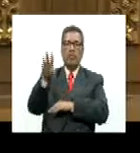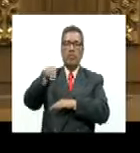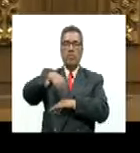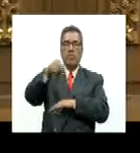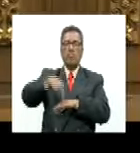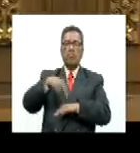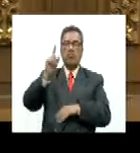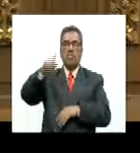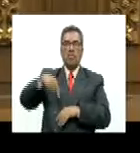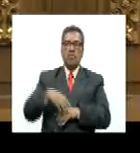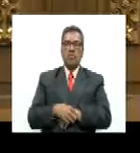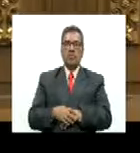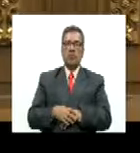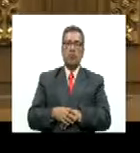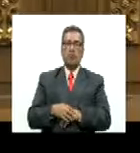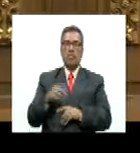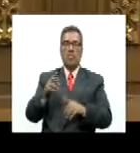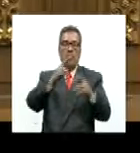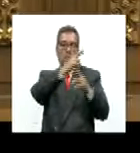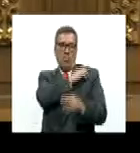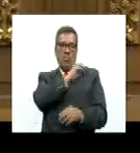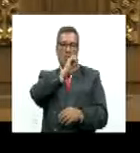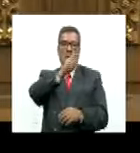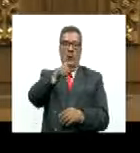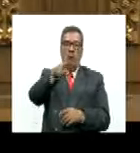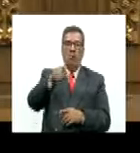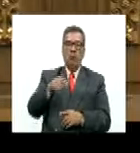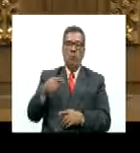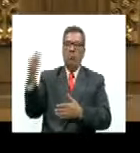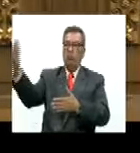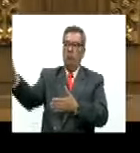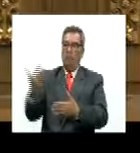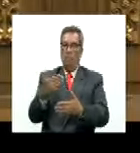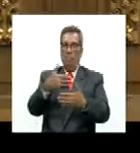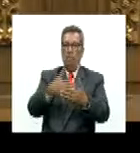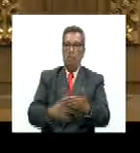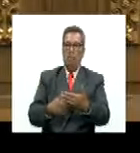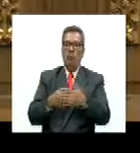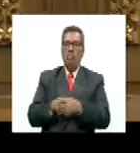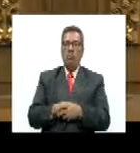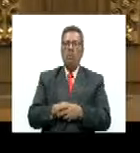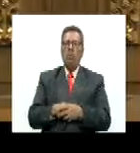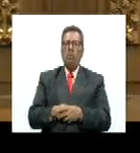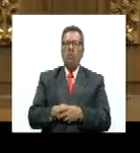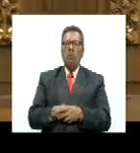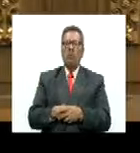y por supuesto a la directiva, hemos traído